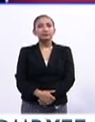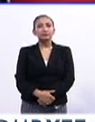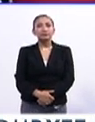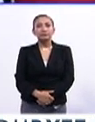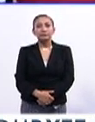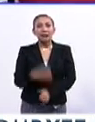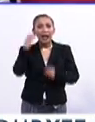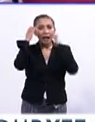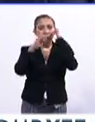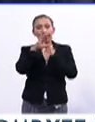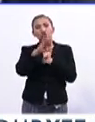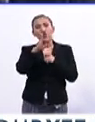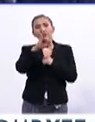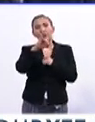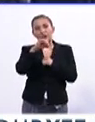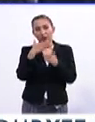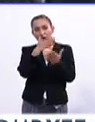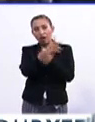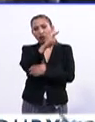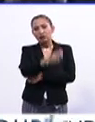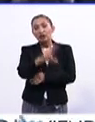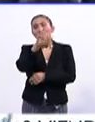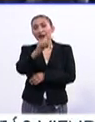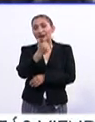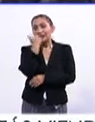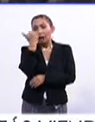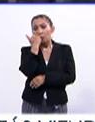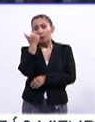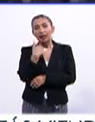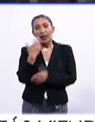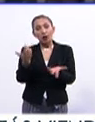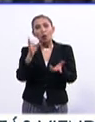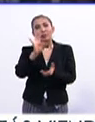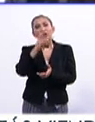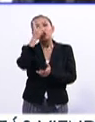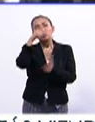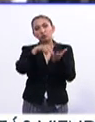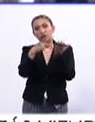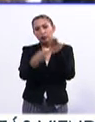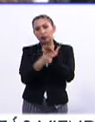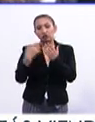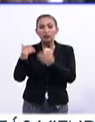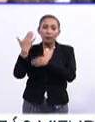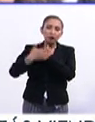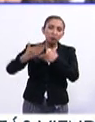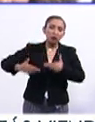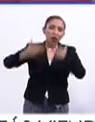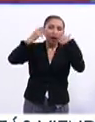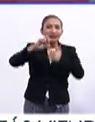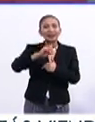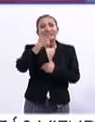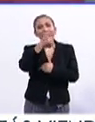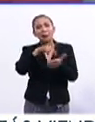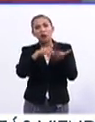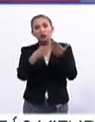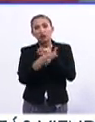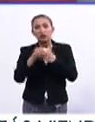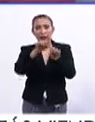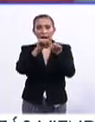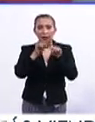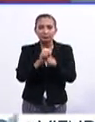bueno la expo ciudadela contó con la participación de 280 alumnos que presentaron más de dos proyectos de emprendimiento y 37 trabajos del proyecto